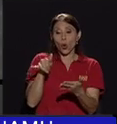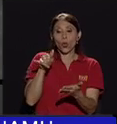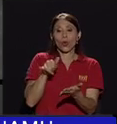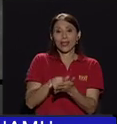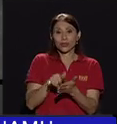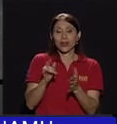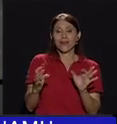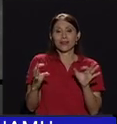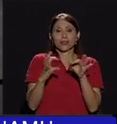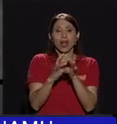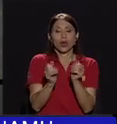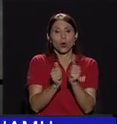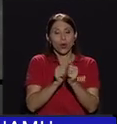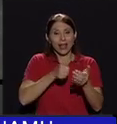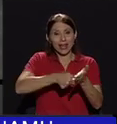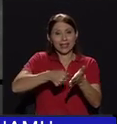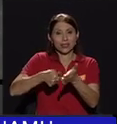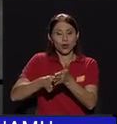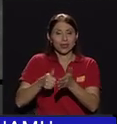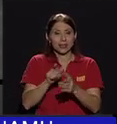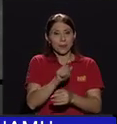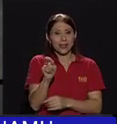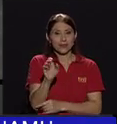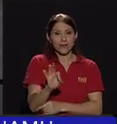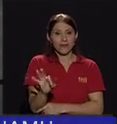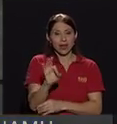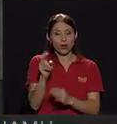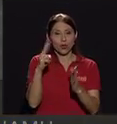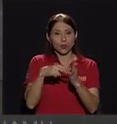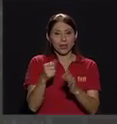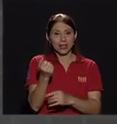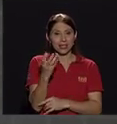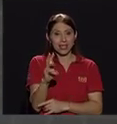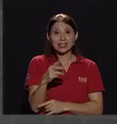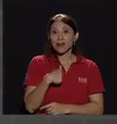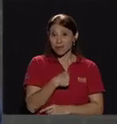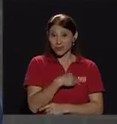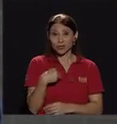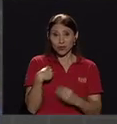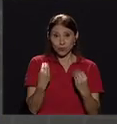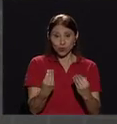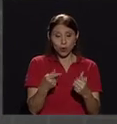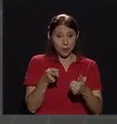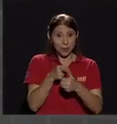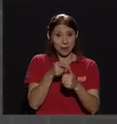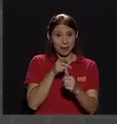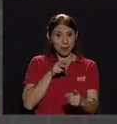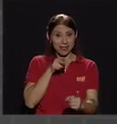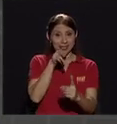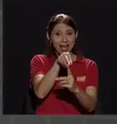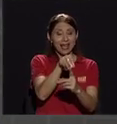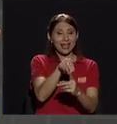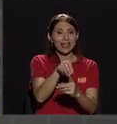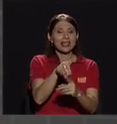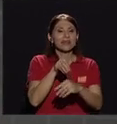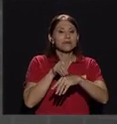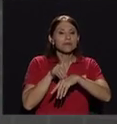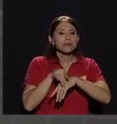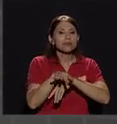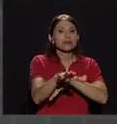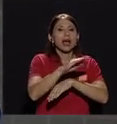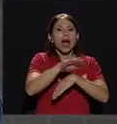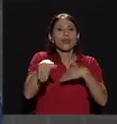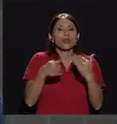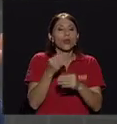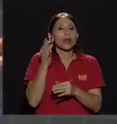de cara a las elecciones de febrero de 2016. A mí me gustaron mucho esos mensajes. El primero estaba dirigido a todas esas